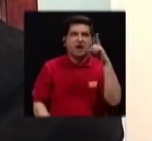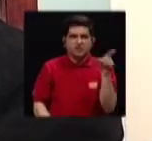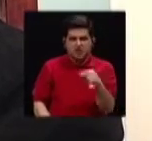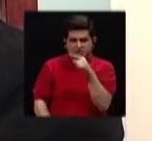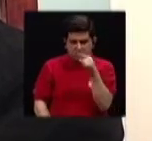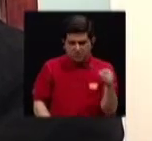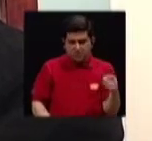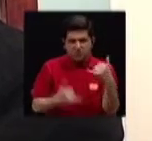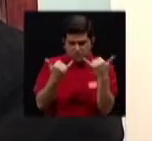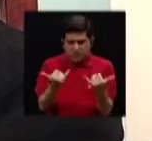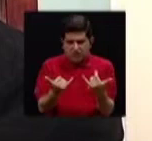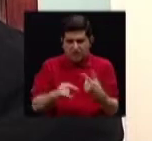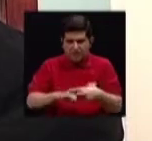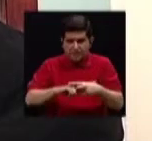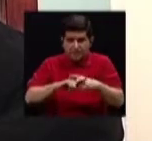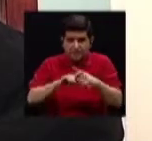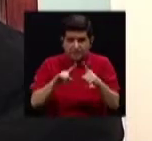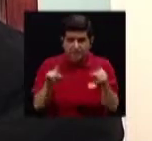embargo,